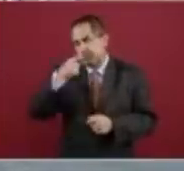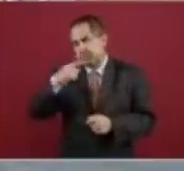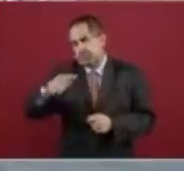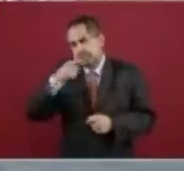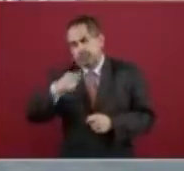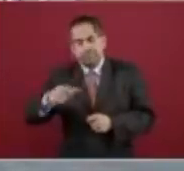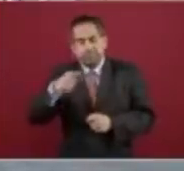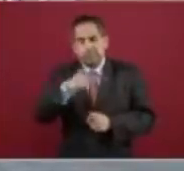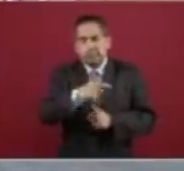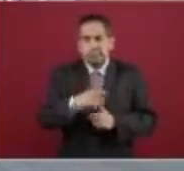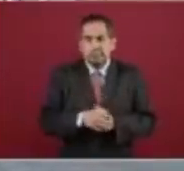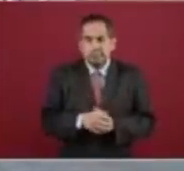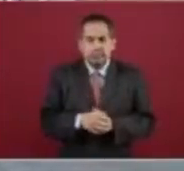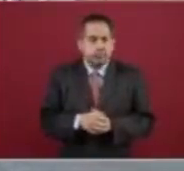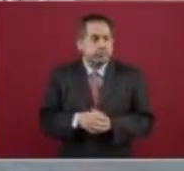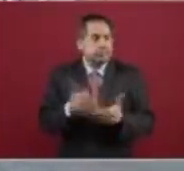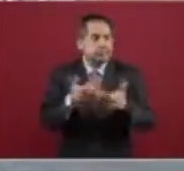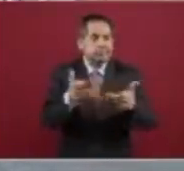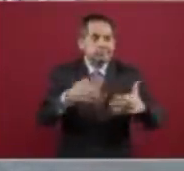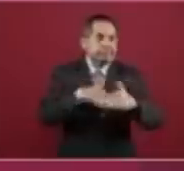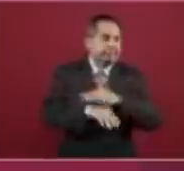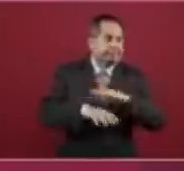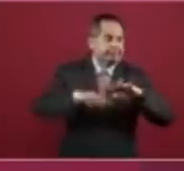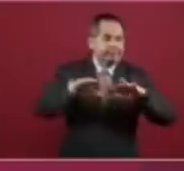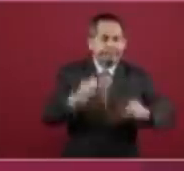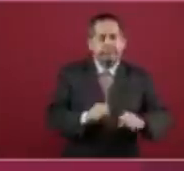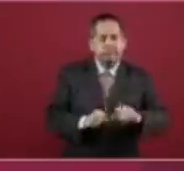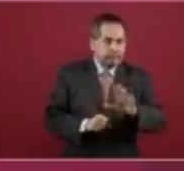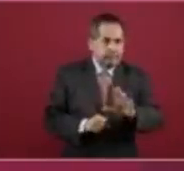sobre invasiones de predios,